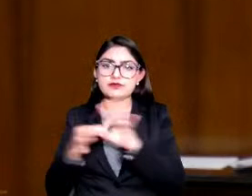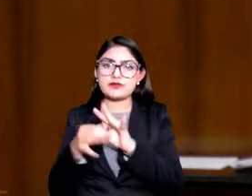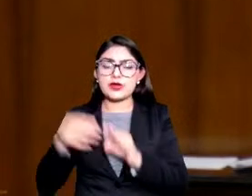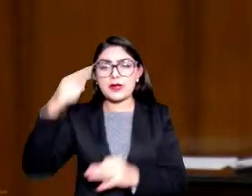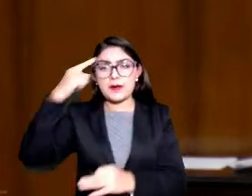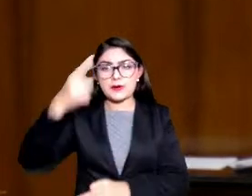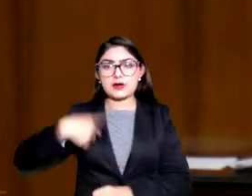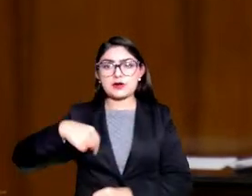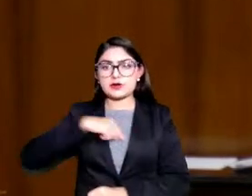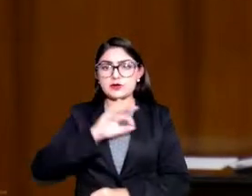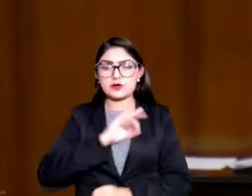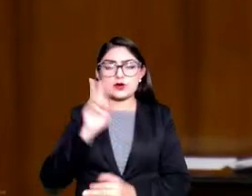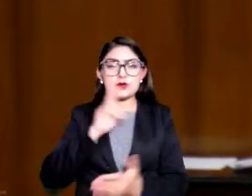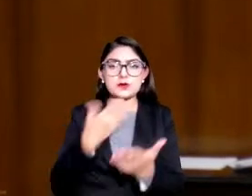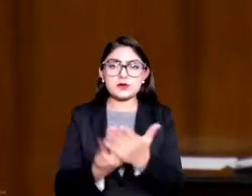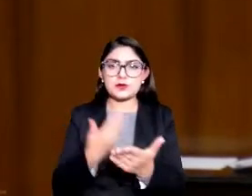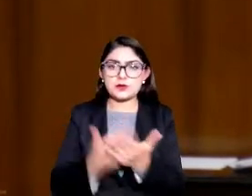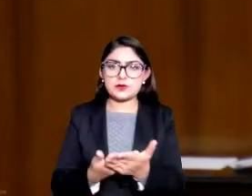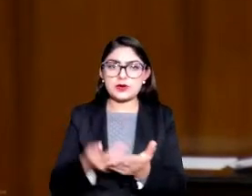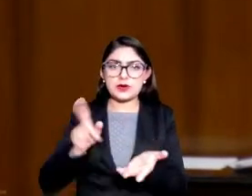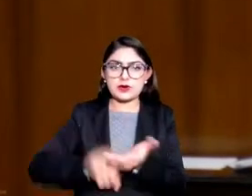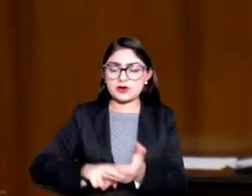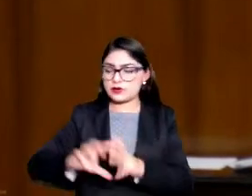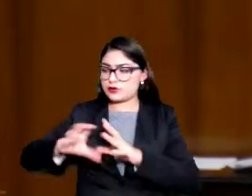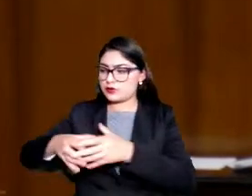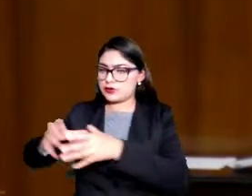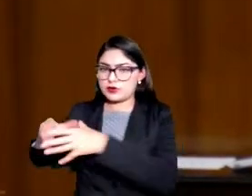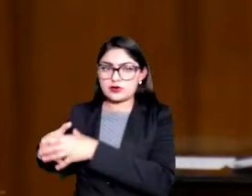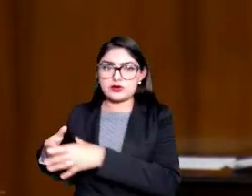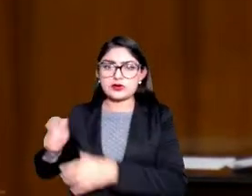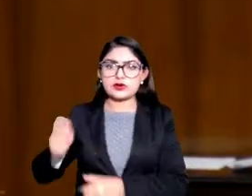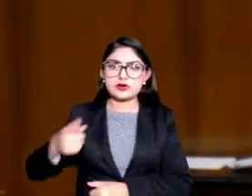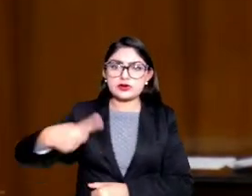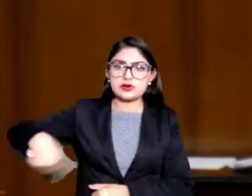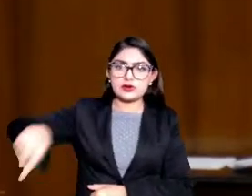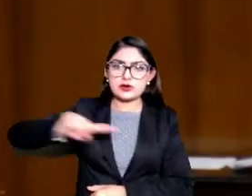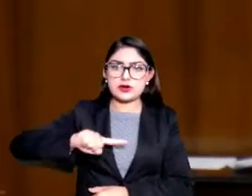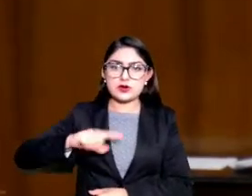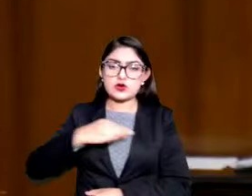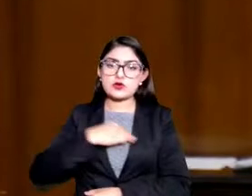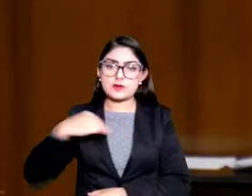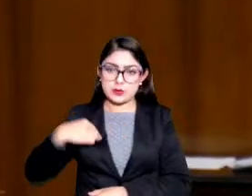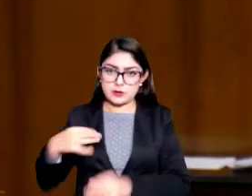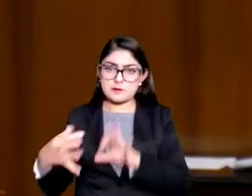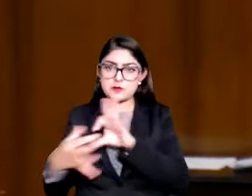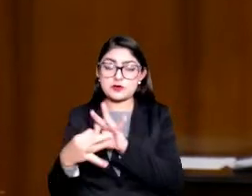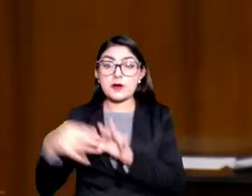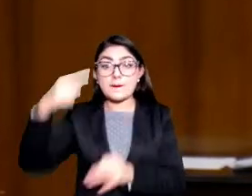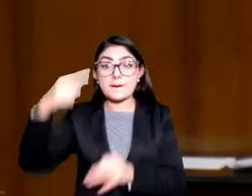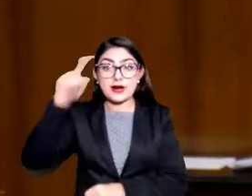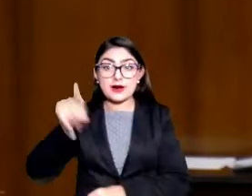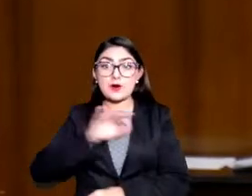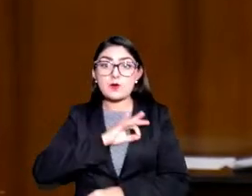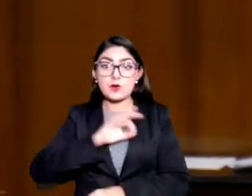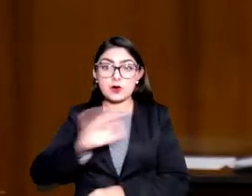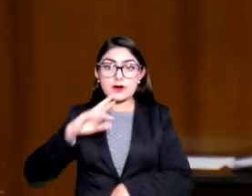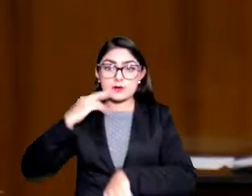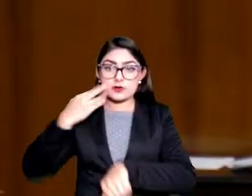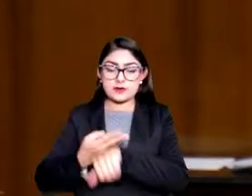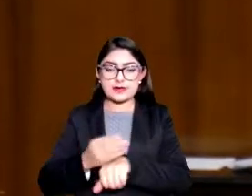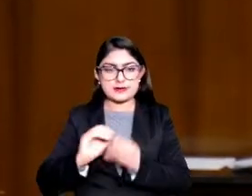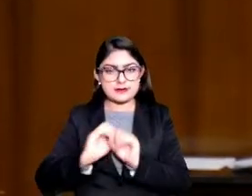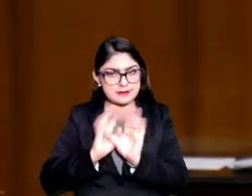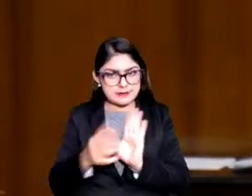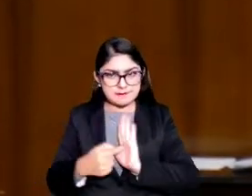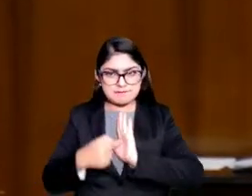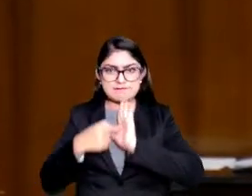de cuentas por parte de cada uno de los integrantes desde el mismo, con la finalidad de que se otorguen responsabilidades claras, así como